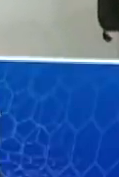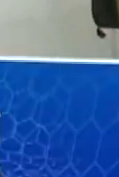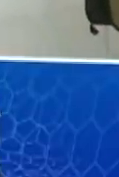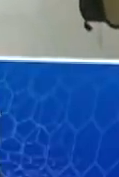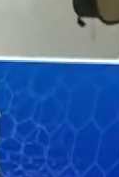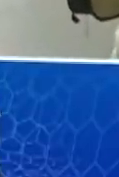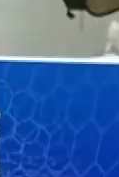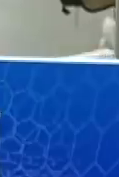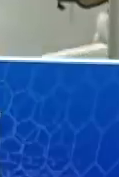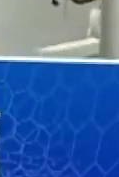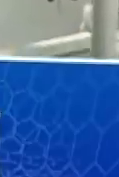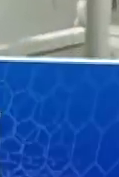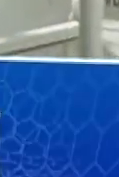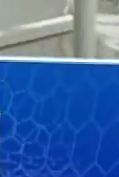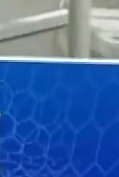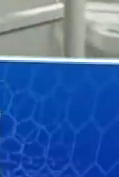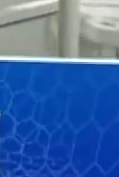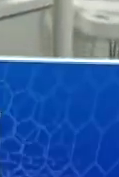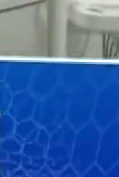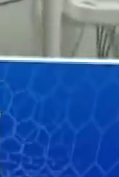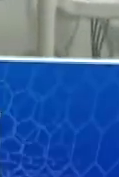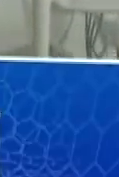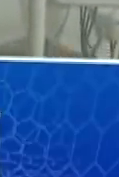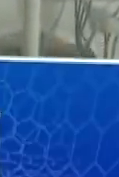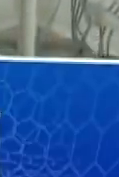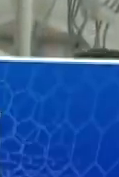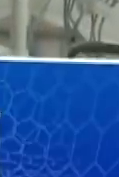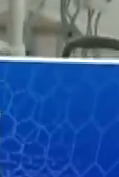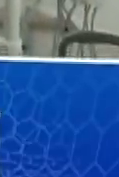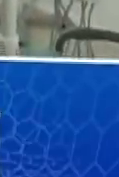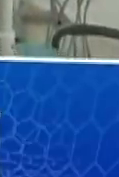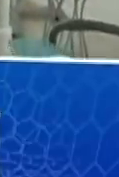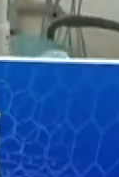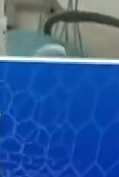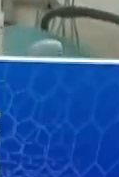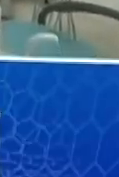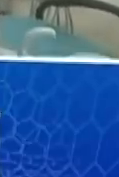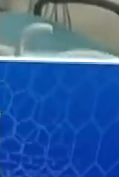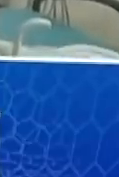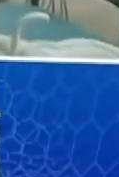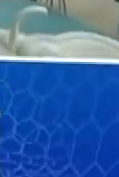hacer más con menos, le dé calidad de vida a nuestro pueblo.